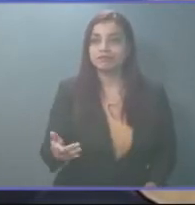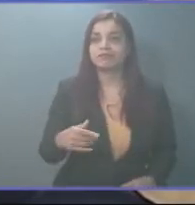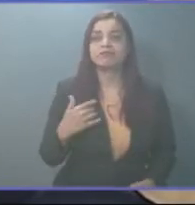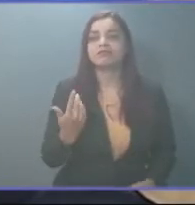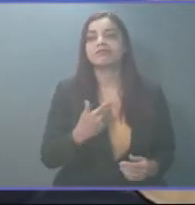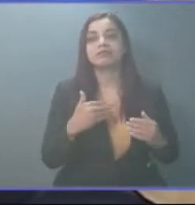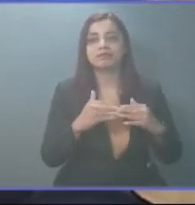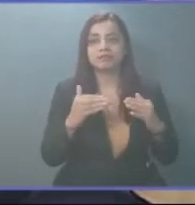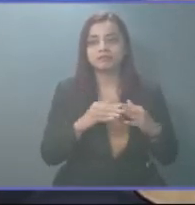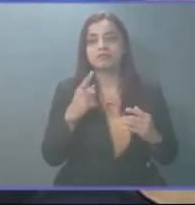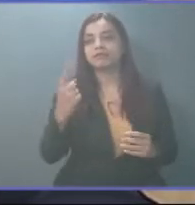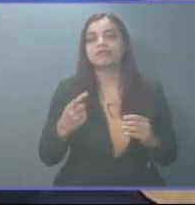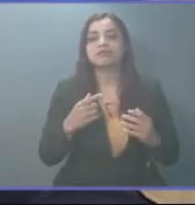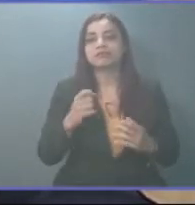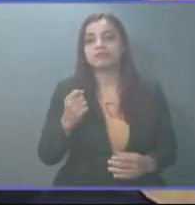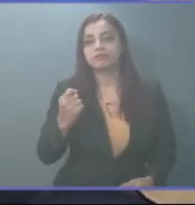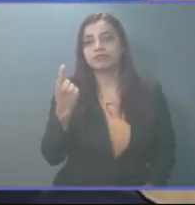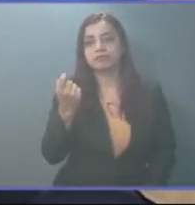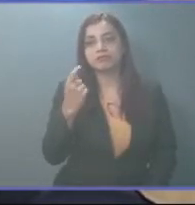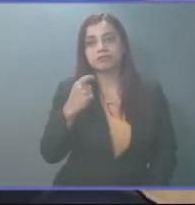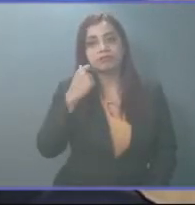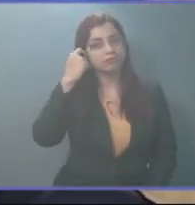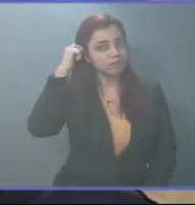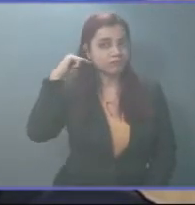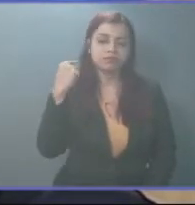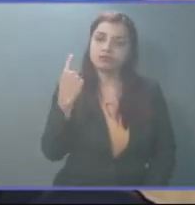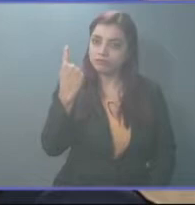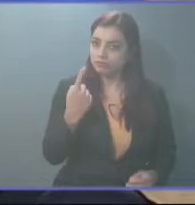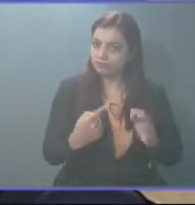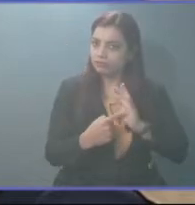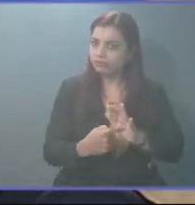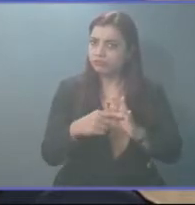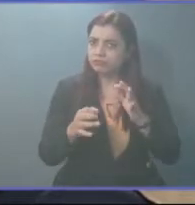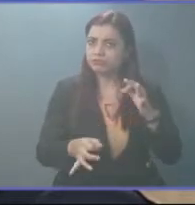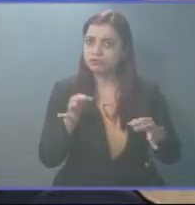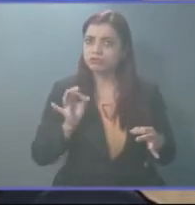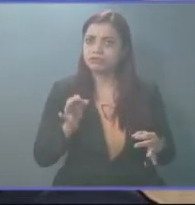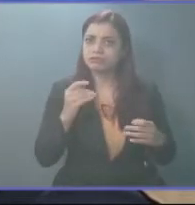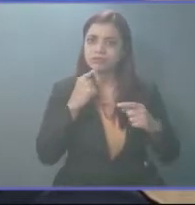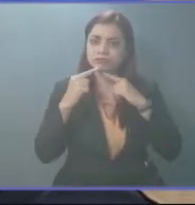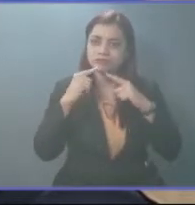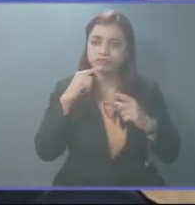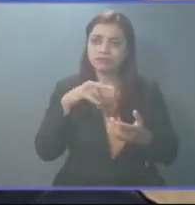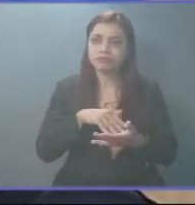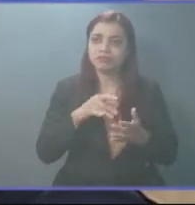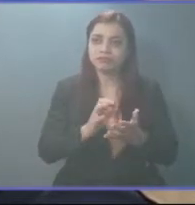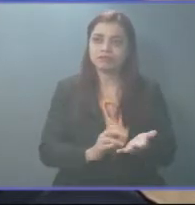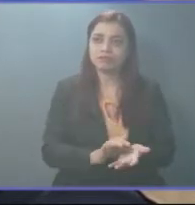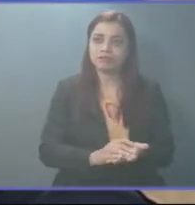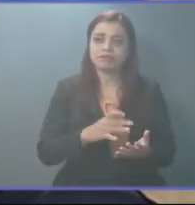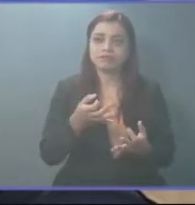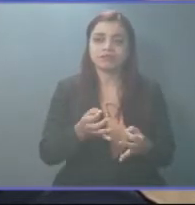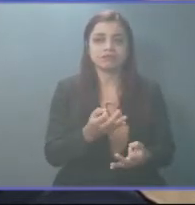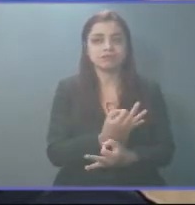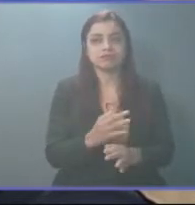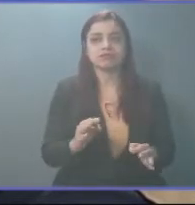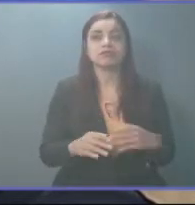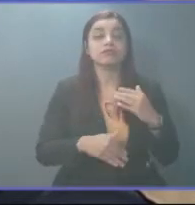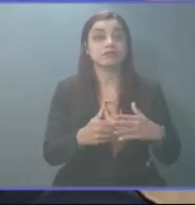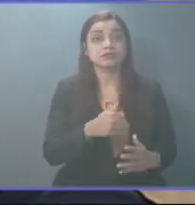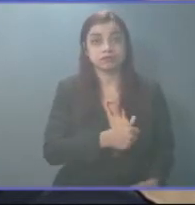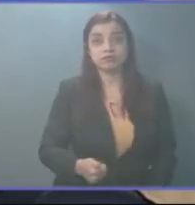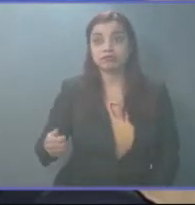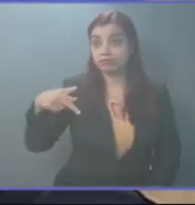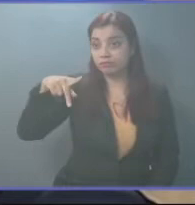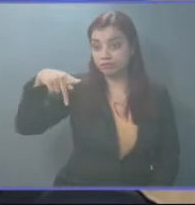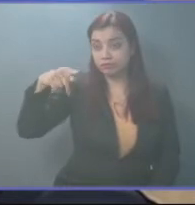así como a recibir asistencia, asesoría y representación judicial o administrativa de forma gratuita por parte de la Procuraduría General de